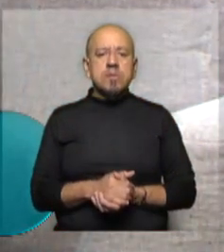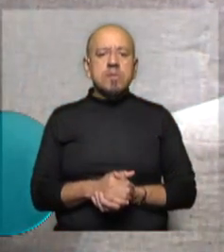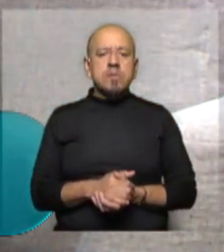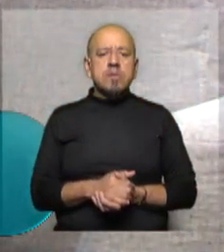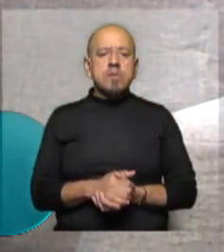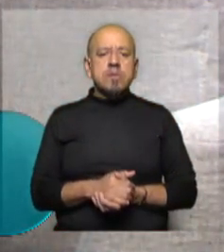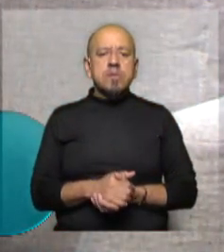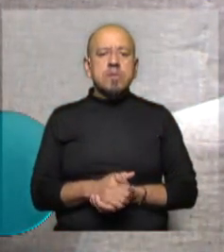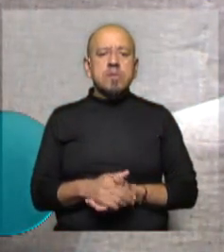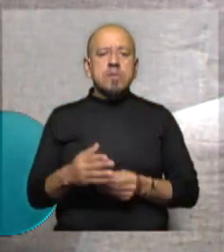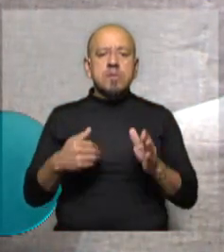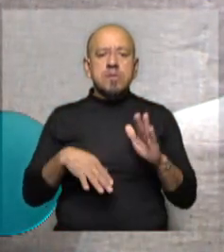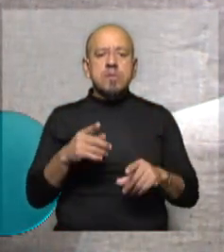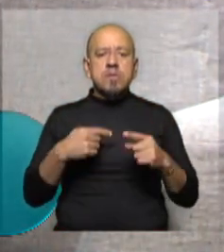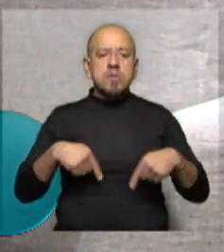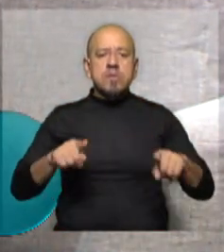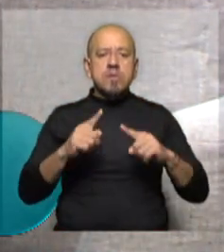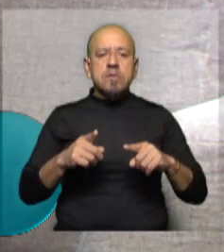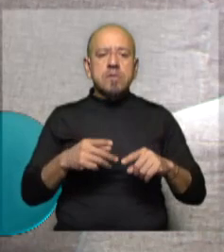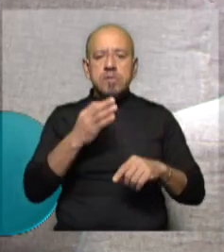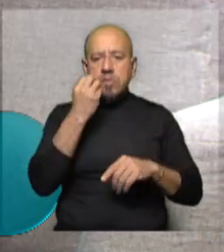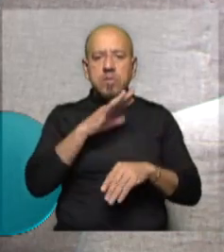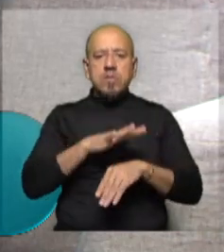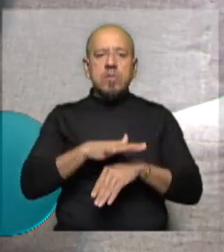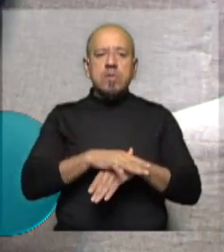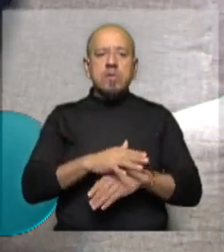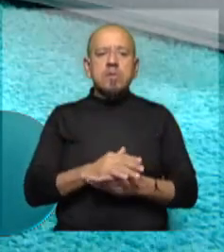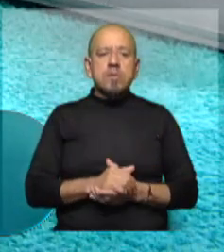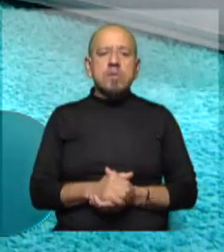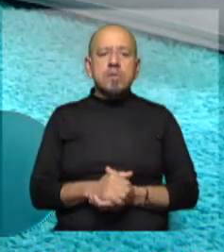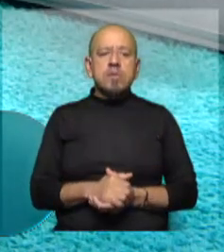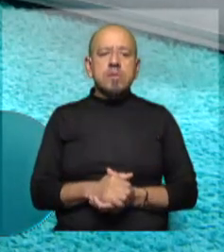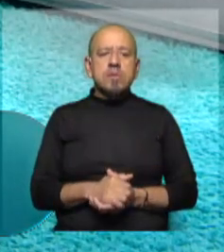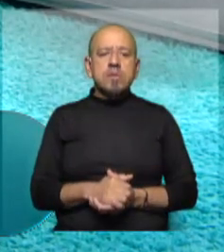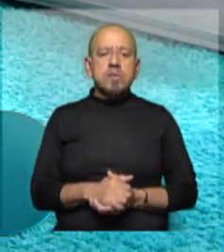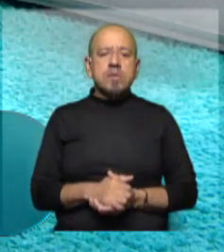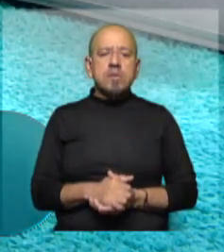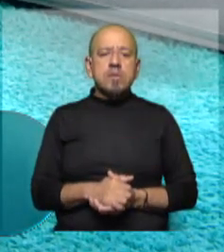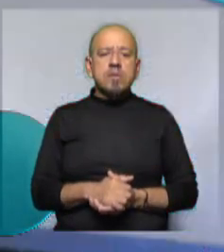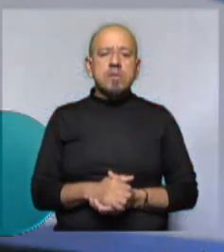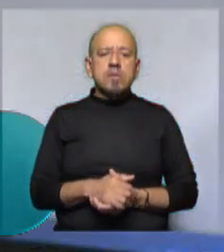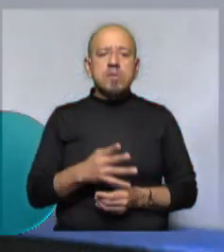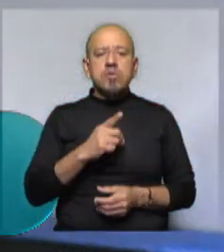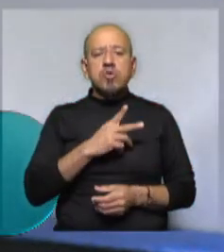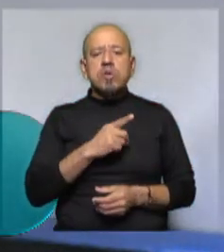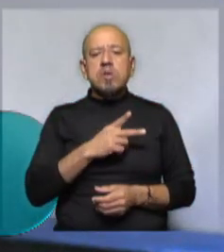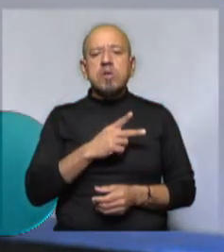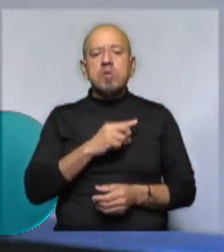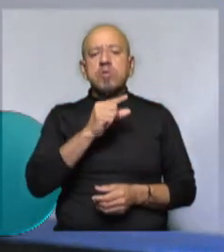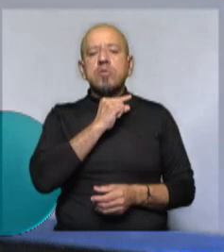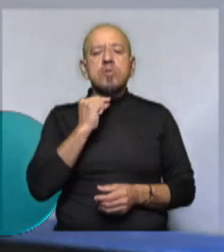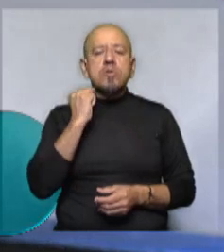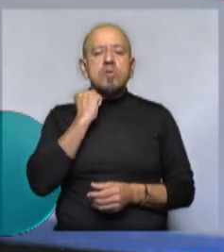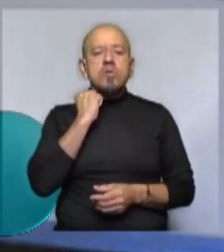time. Lo peor que te puede pasar es que vas a tener un muy buen momento. Exactamente. Bueno, nos tenemos que ir. Un chileno, un sacerdote chileno,